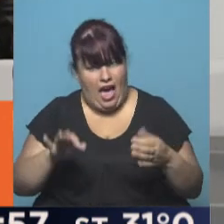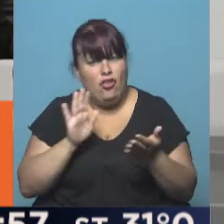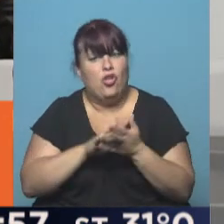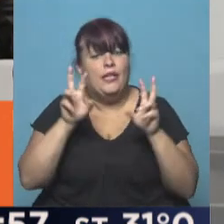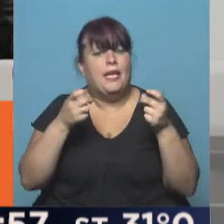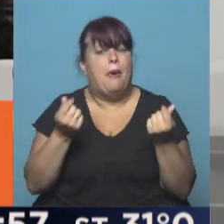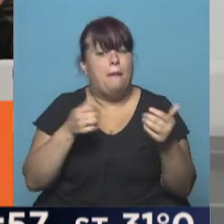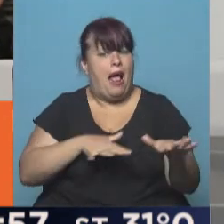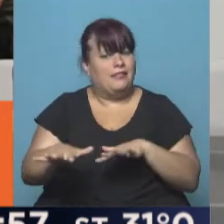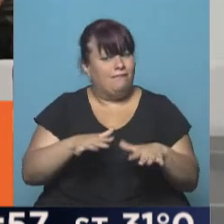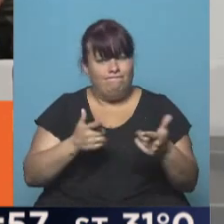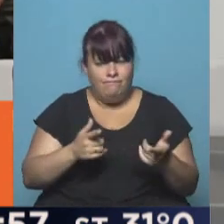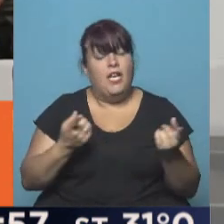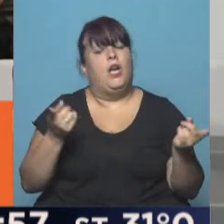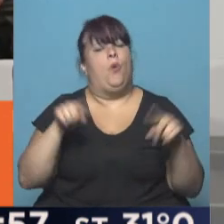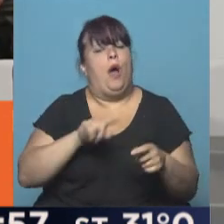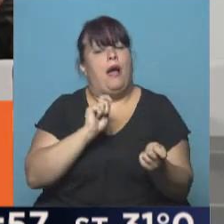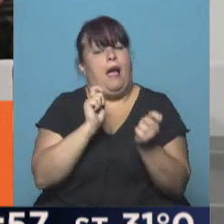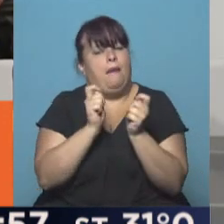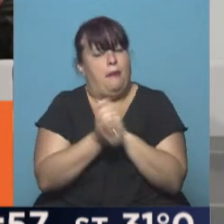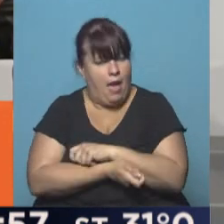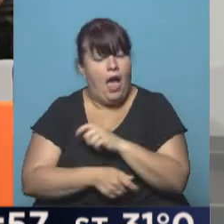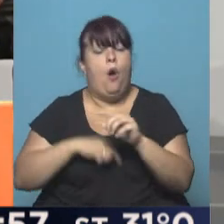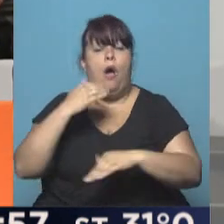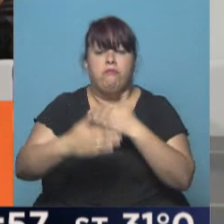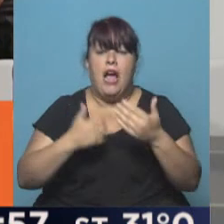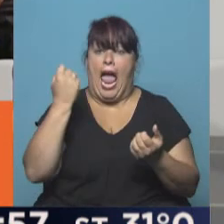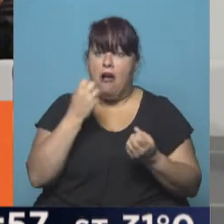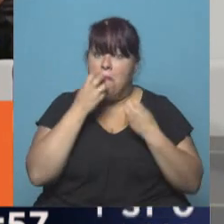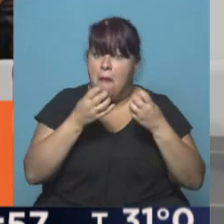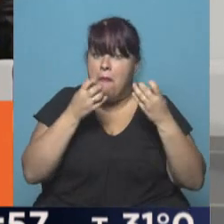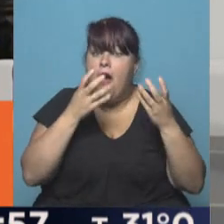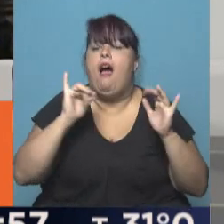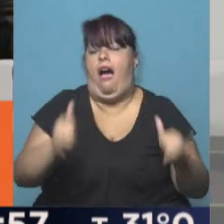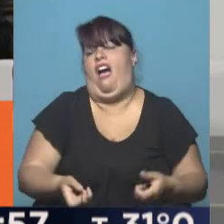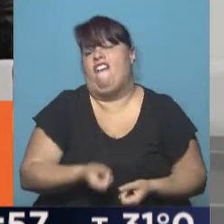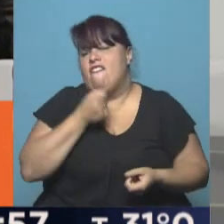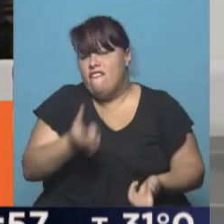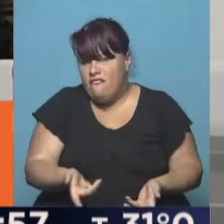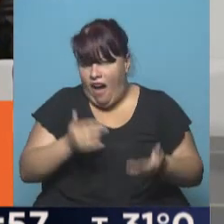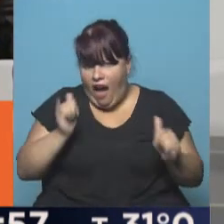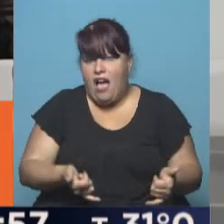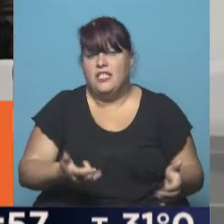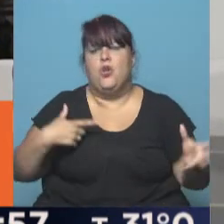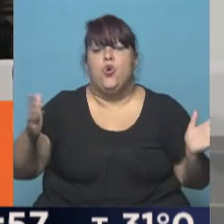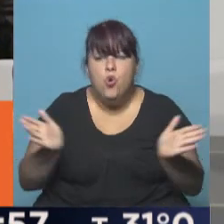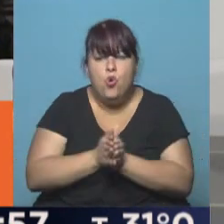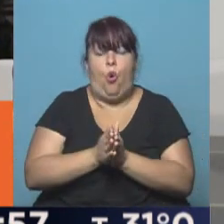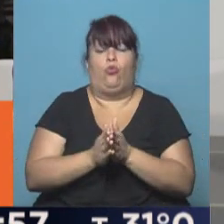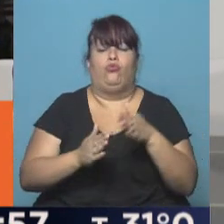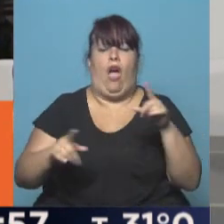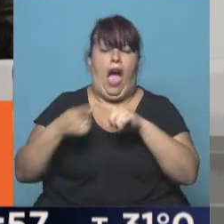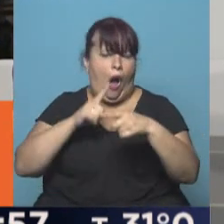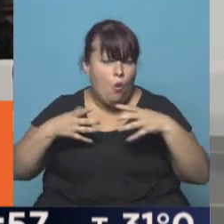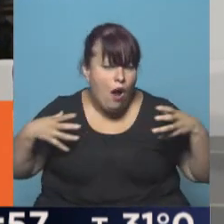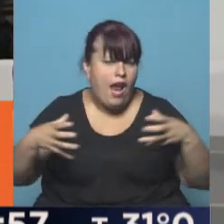actividad económica y que empieza a revertirse. A medida que la economía se recupere, entonces va a ser mucho más fácil ir juntos de manera